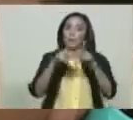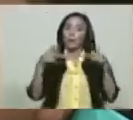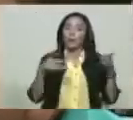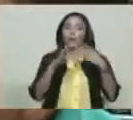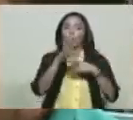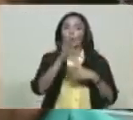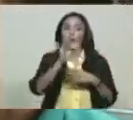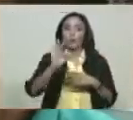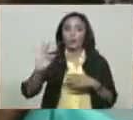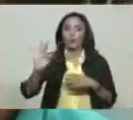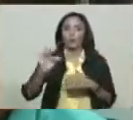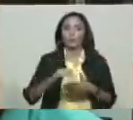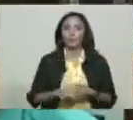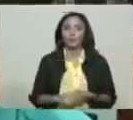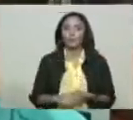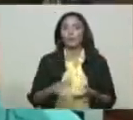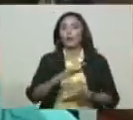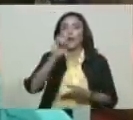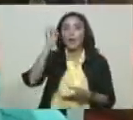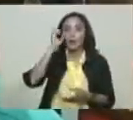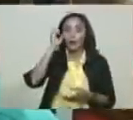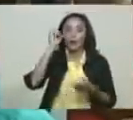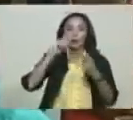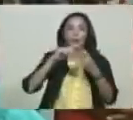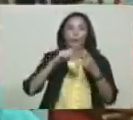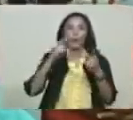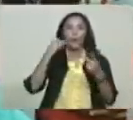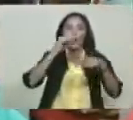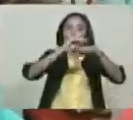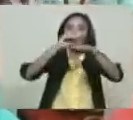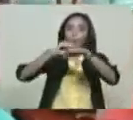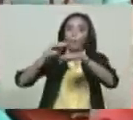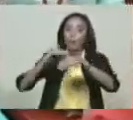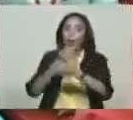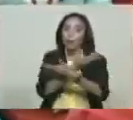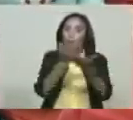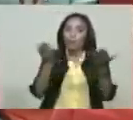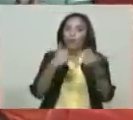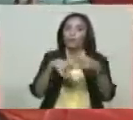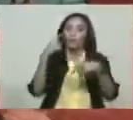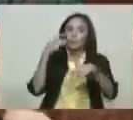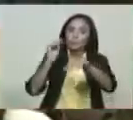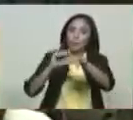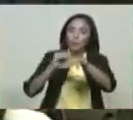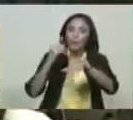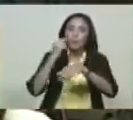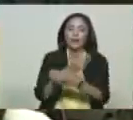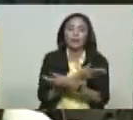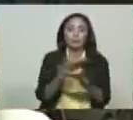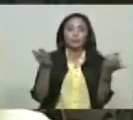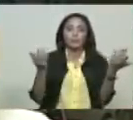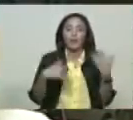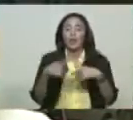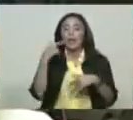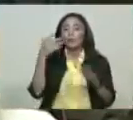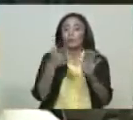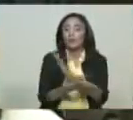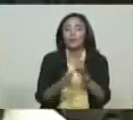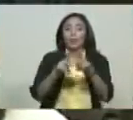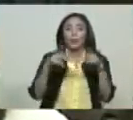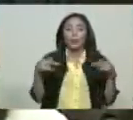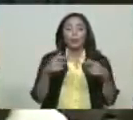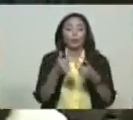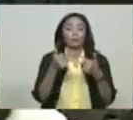Ernesto Villegas, Verónica Díaz Hum, Esto vale oro, compadre. De